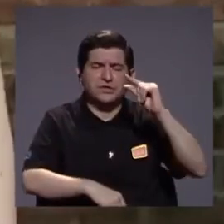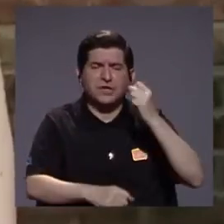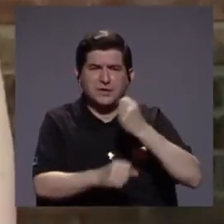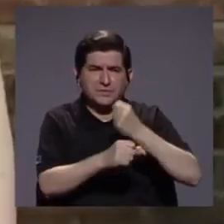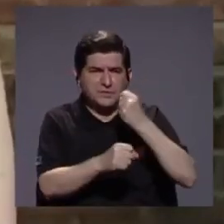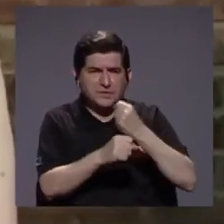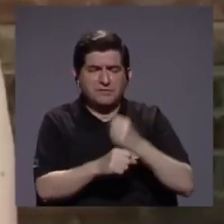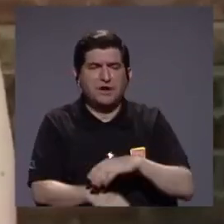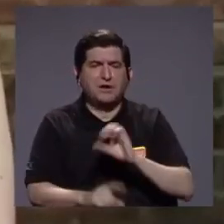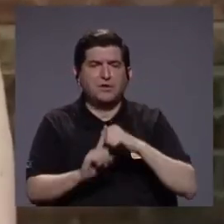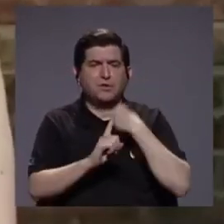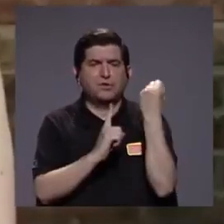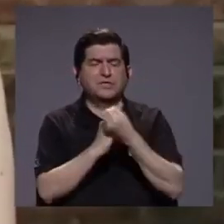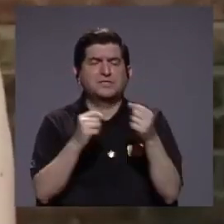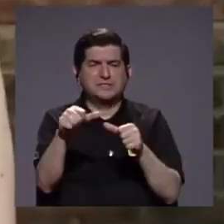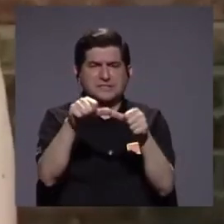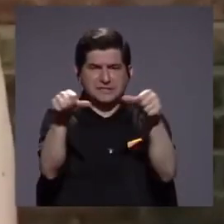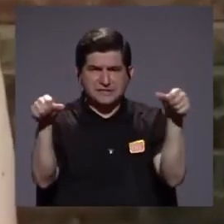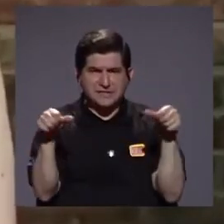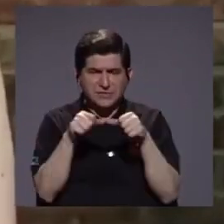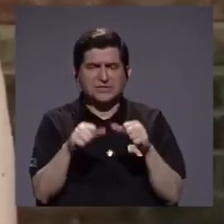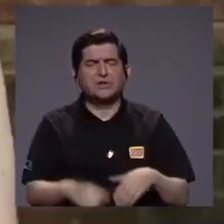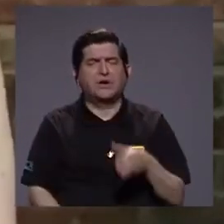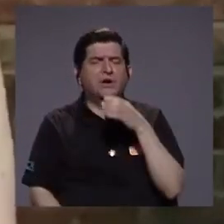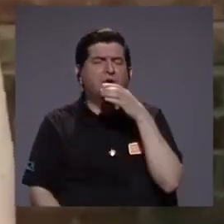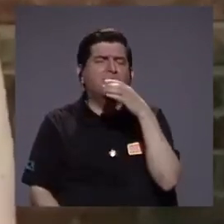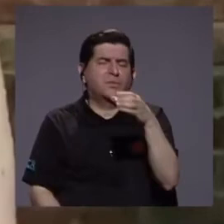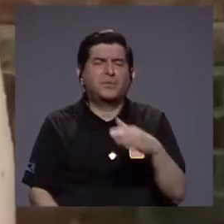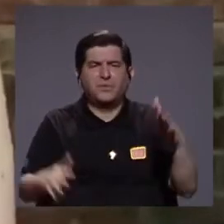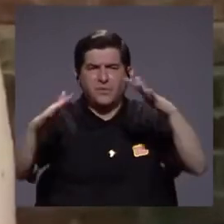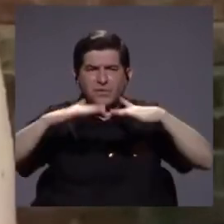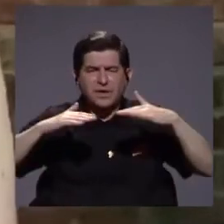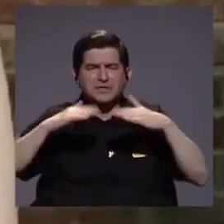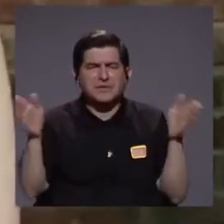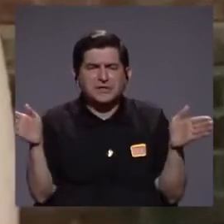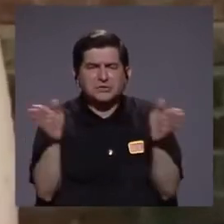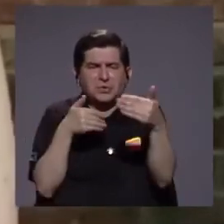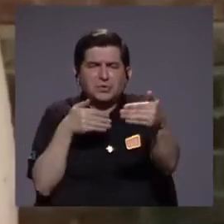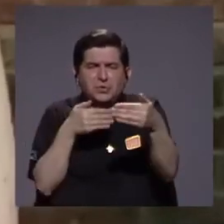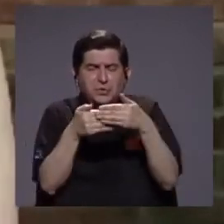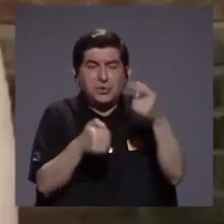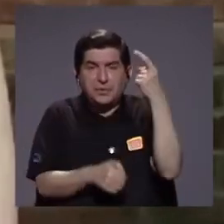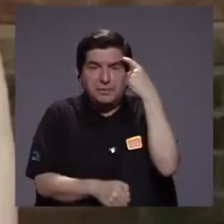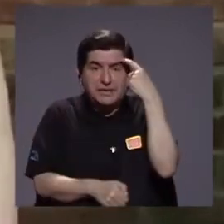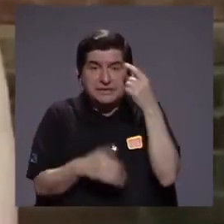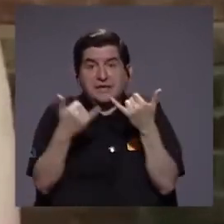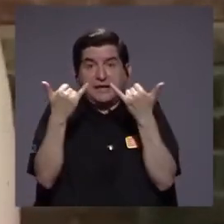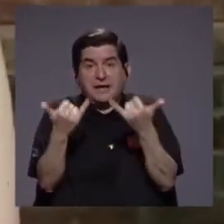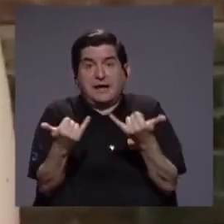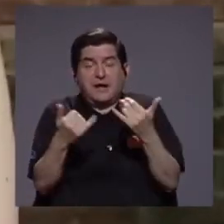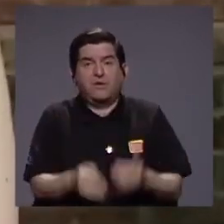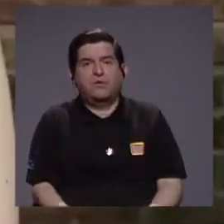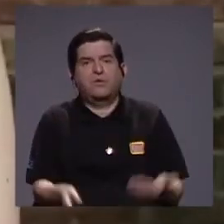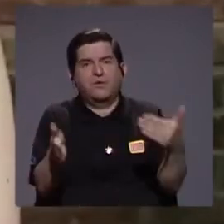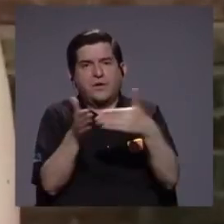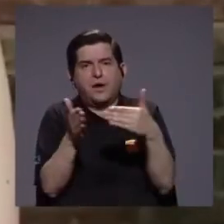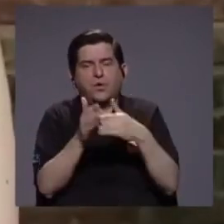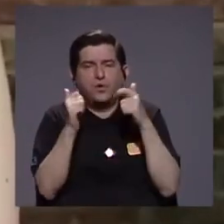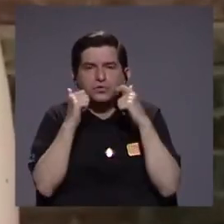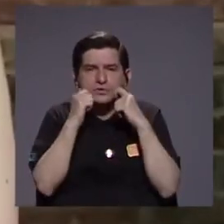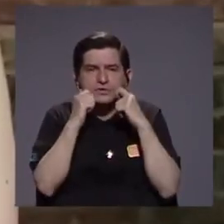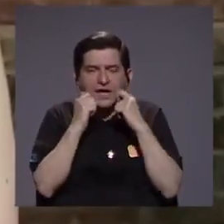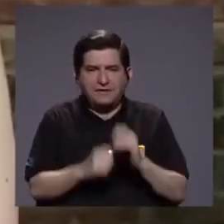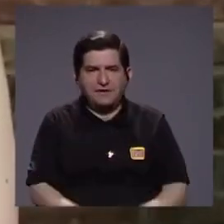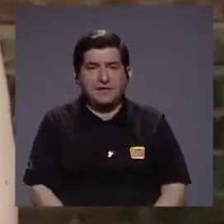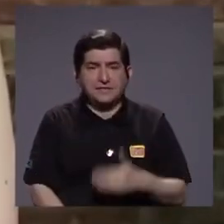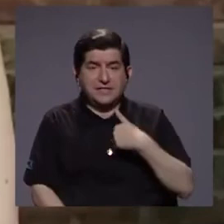la situación de las aulas, que son muy calientes y que el espacio es muy reducido. Y pensando, imagínate, con el regreso a la presencialidad